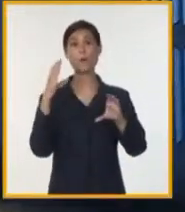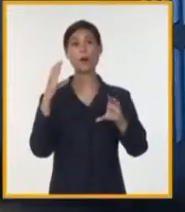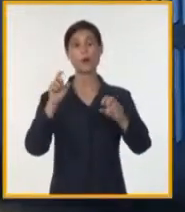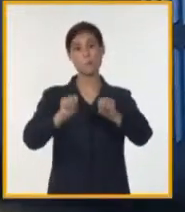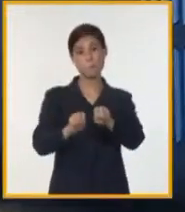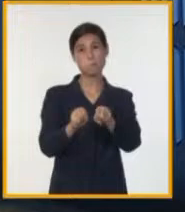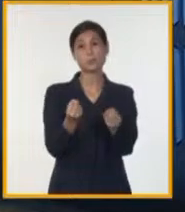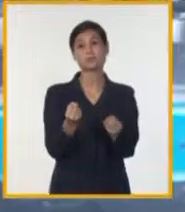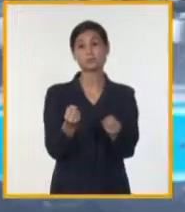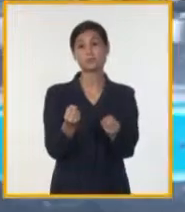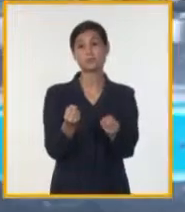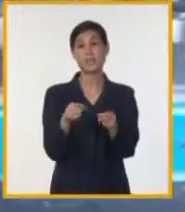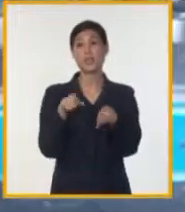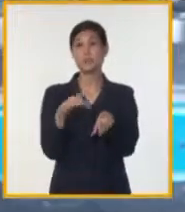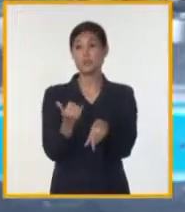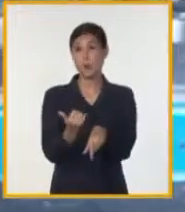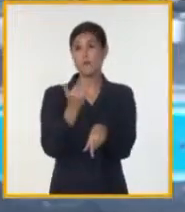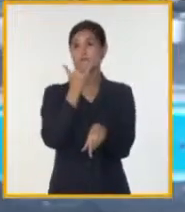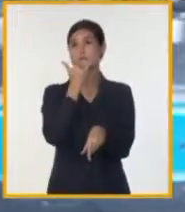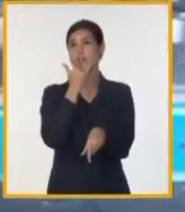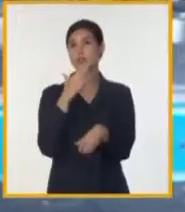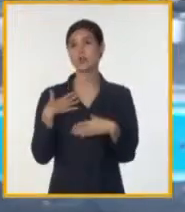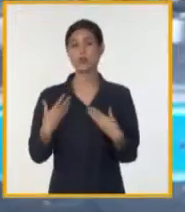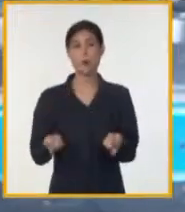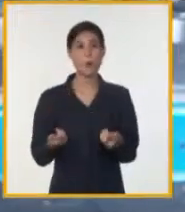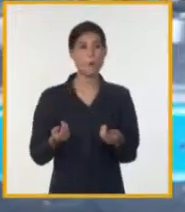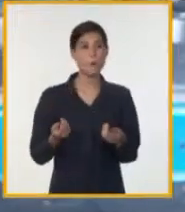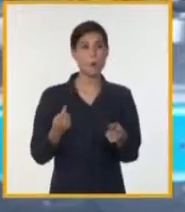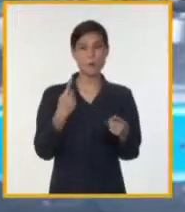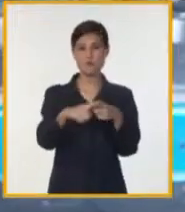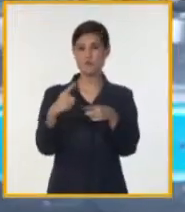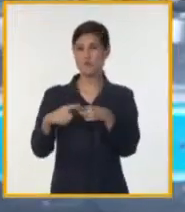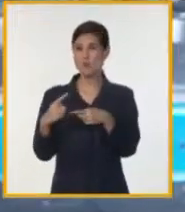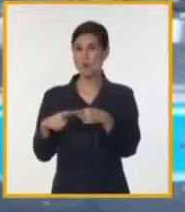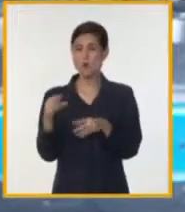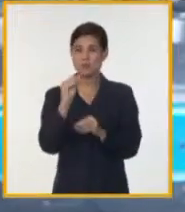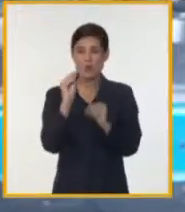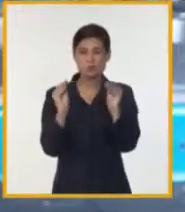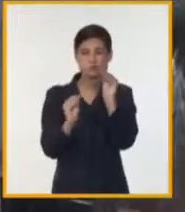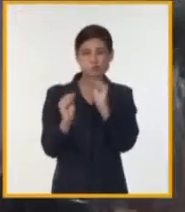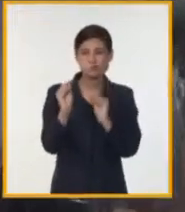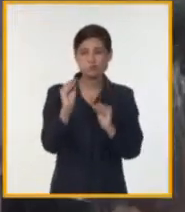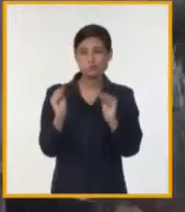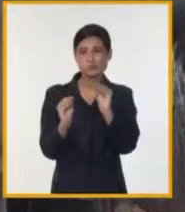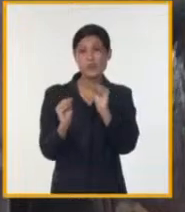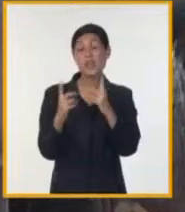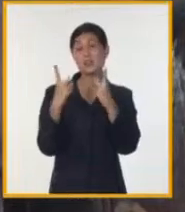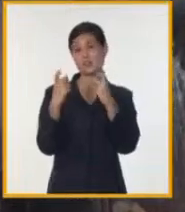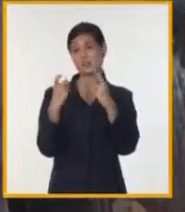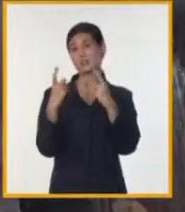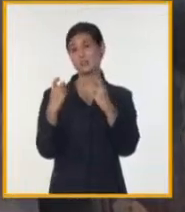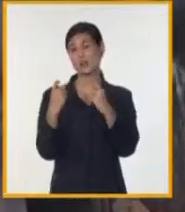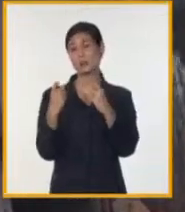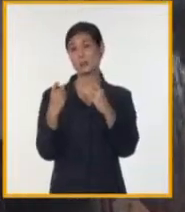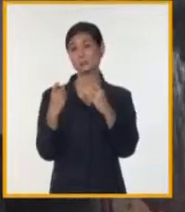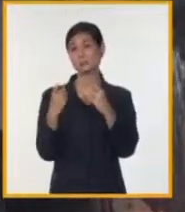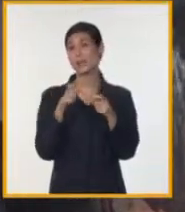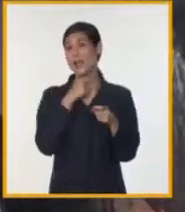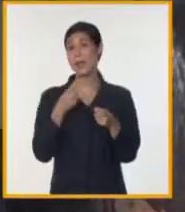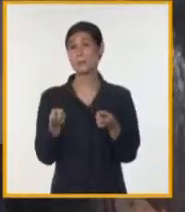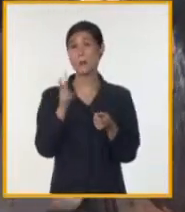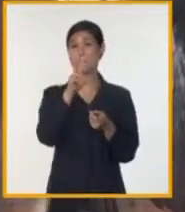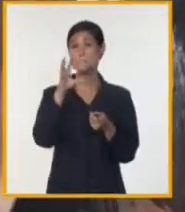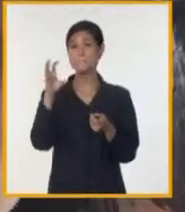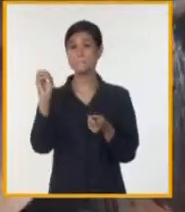grandemente todo lo que está relacionado con el tema lubricantes y grasa, que afecta los mantenimientos, dilata los mantenimientos y alrededor de unos 20 vehículos permanecen